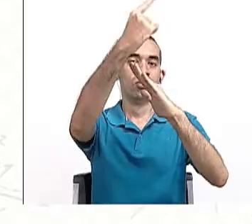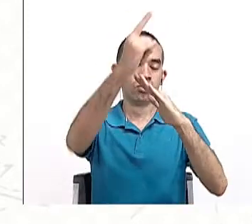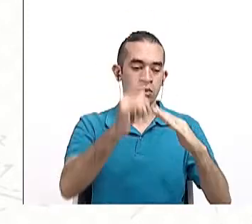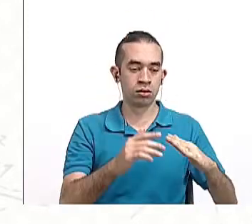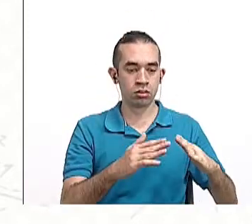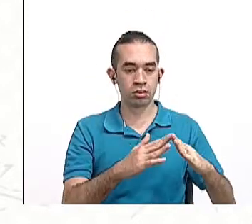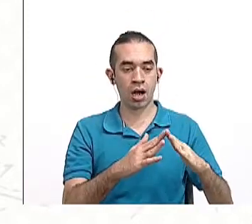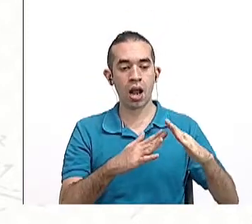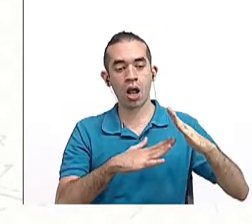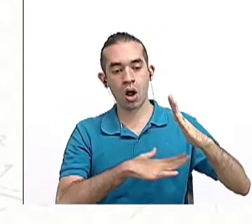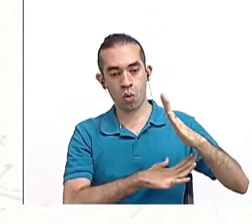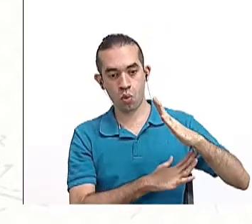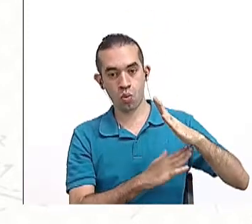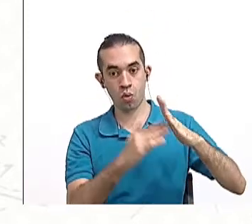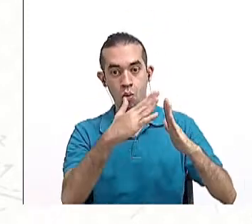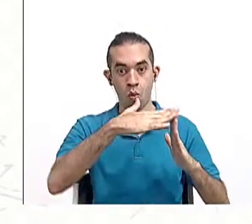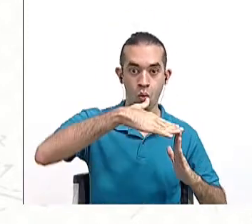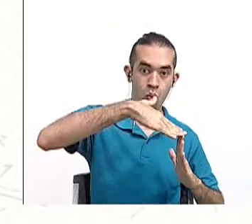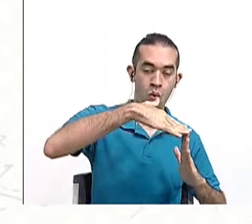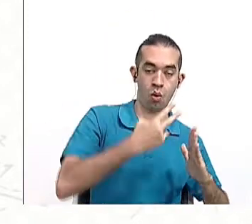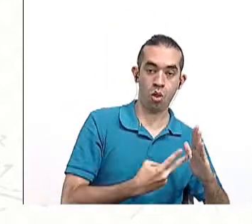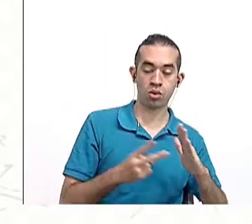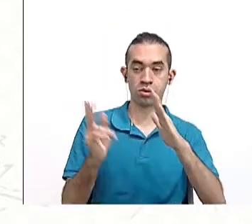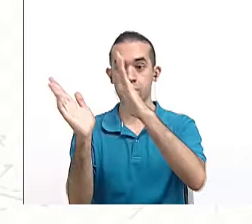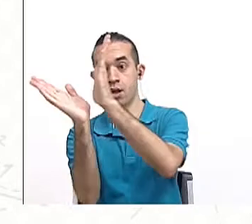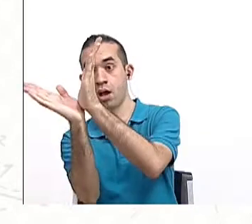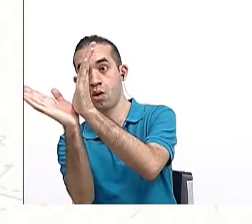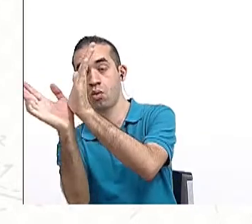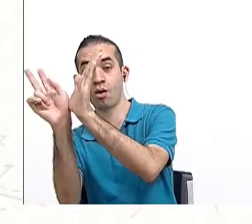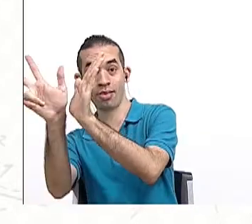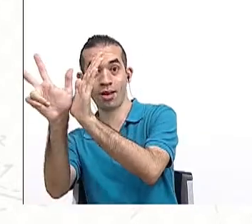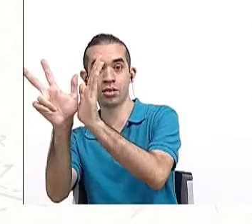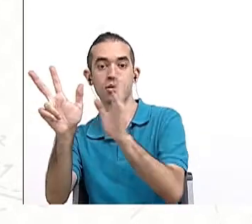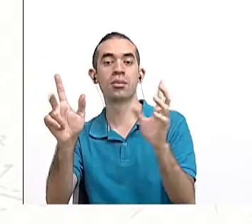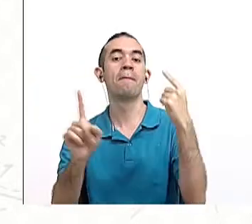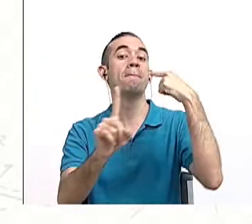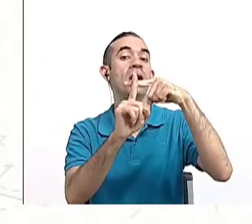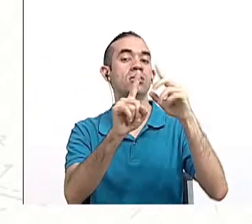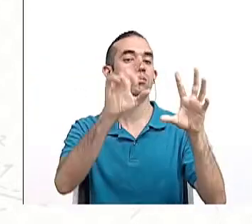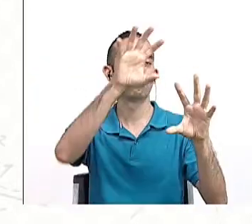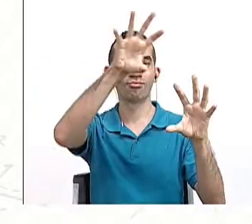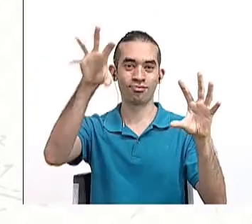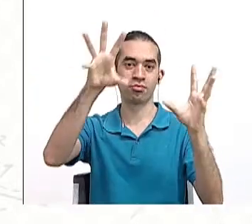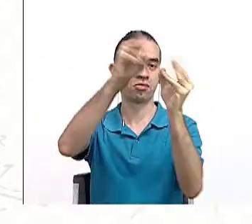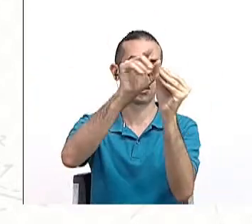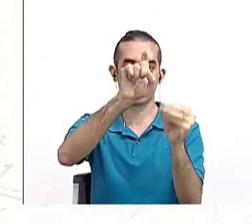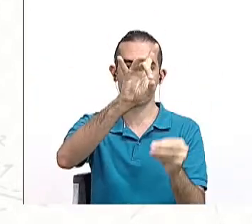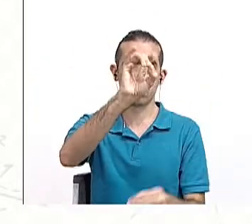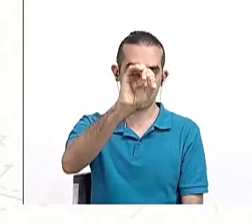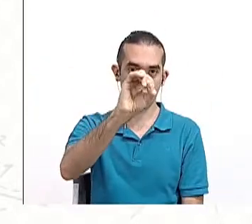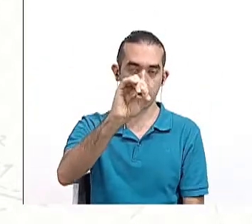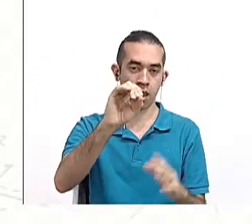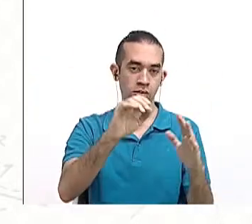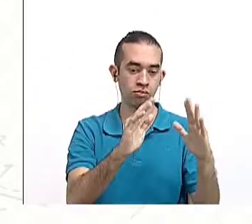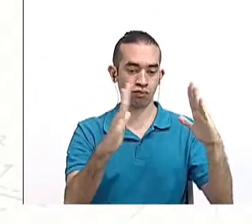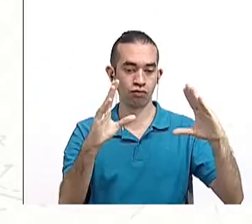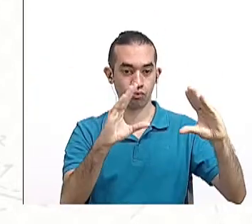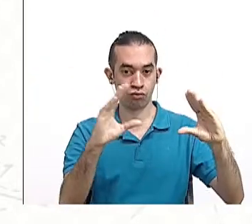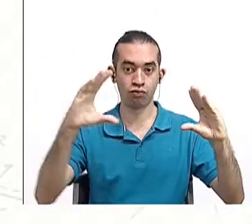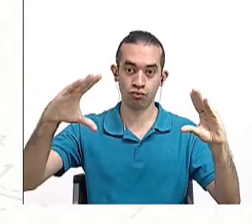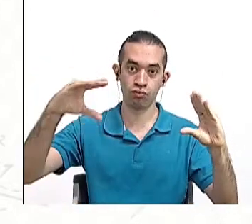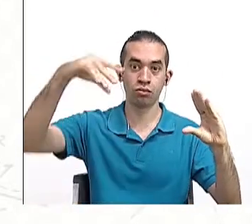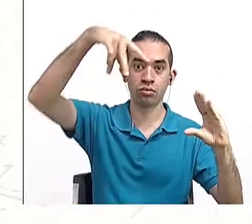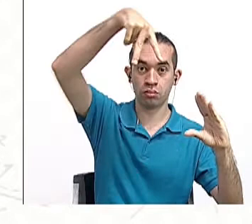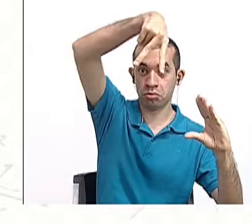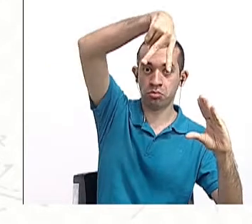tres más 180 que es la suma de los ángulos internos verdad va a ser igual a la suma de